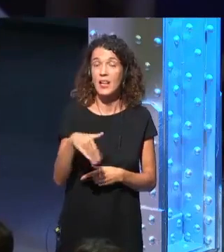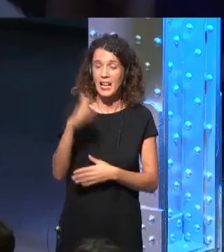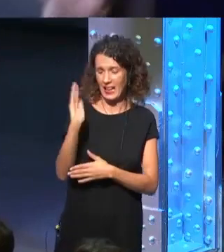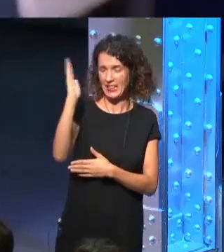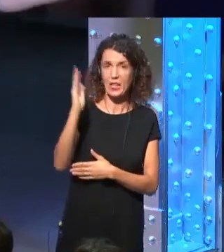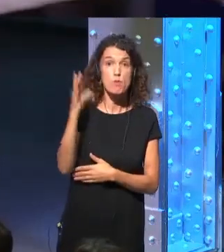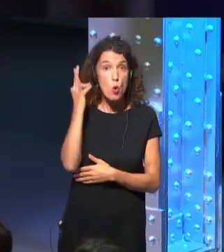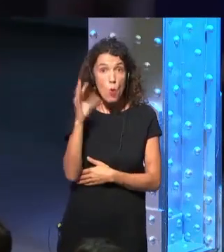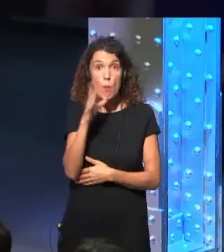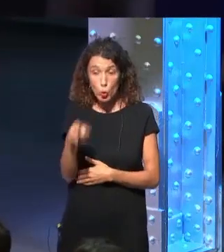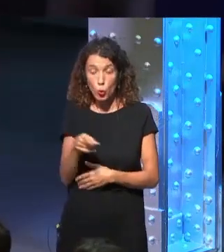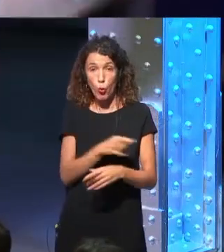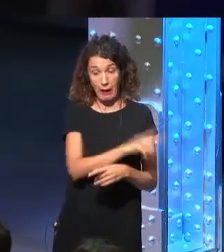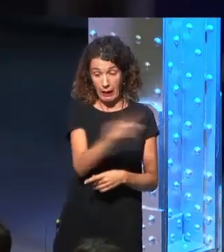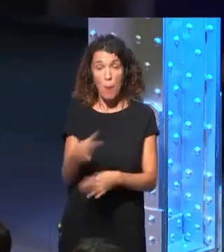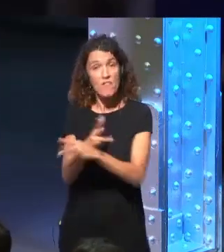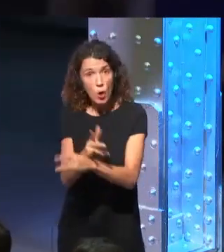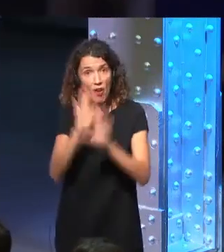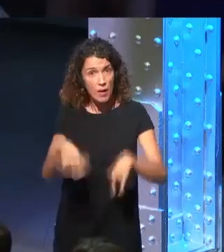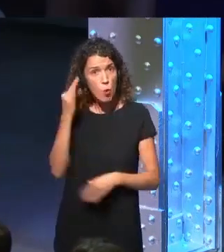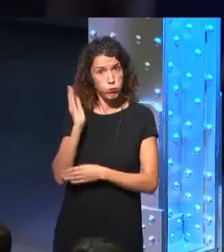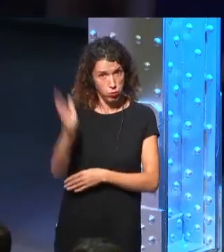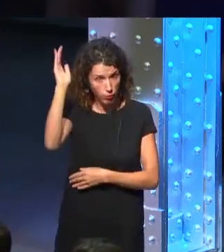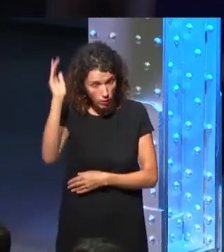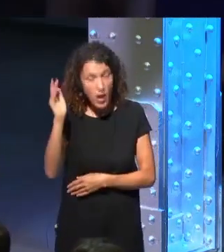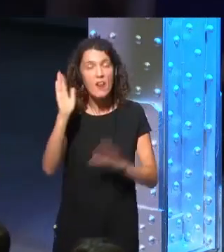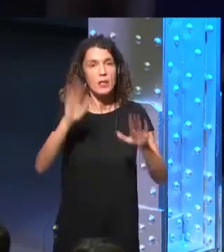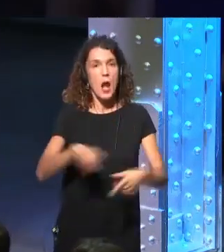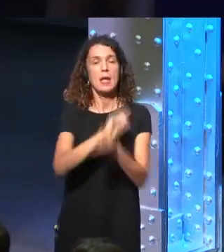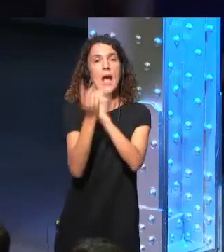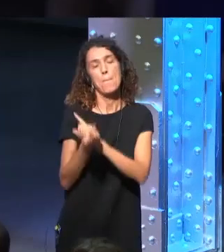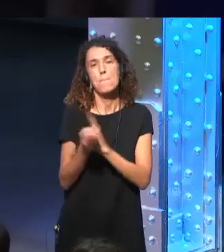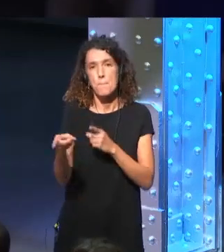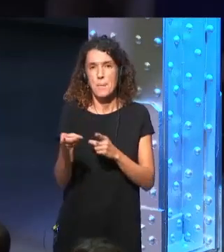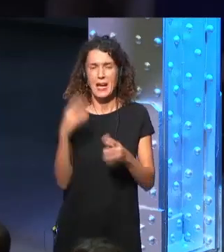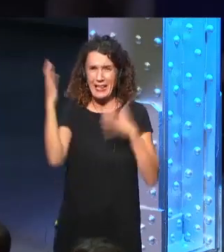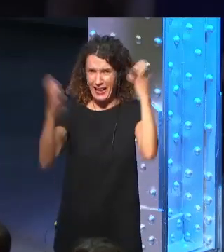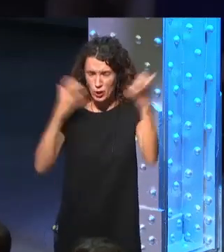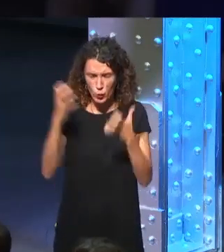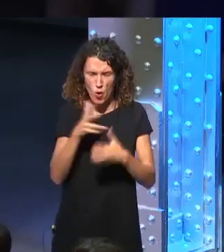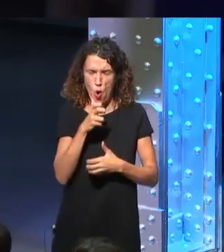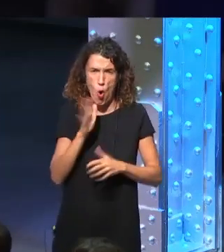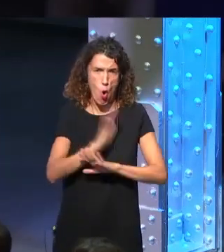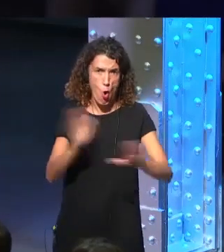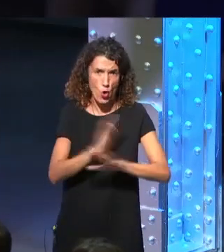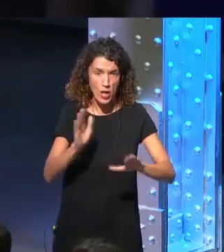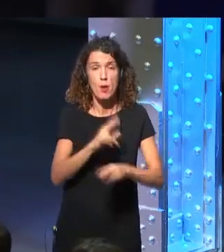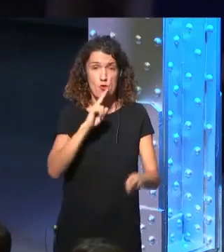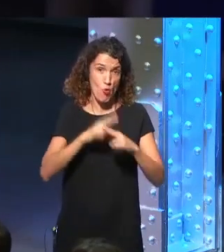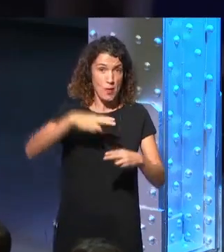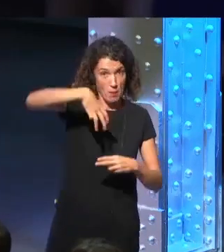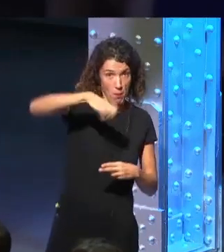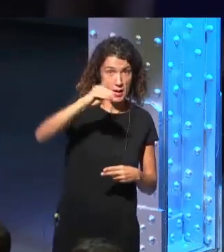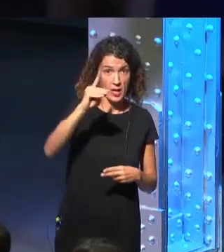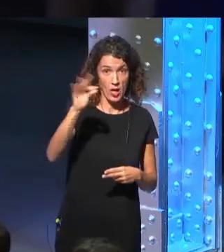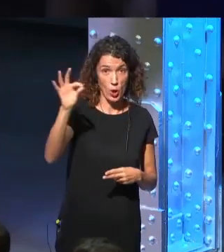la castigan a la mujer por su propia violación y la transforma en esta criatura monstruosa que ahora nosotros conocemos como